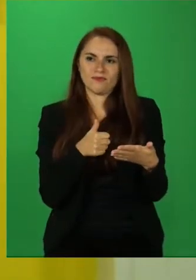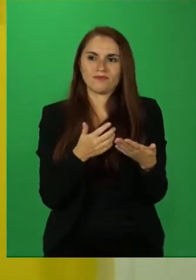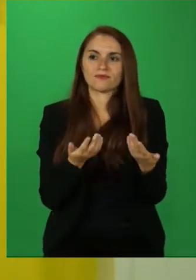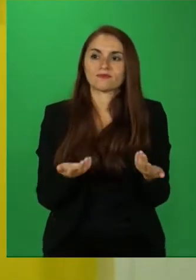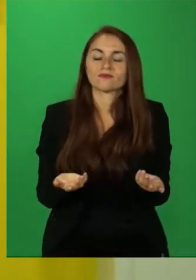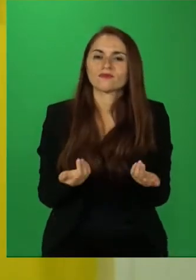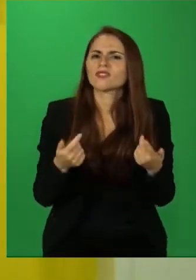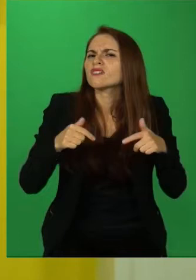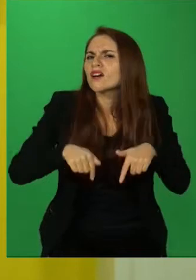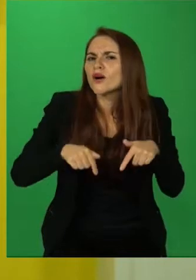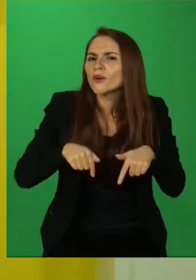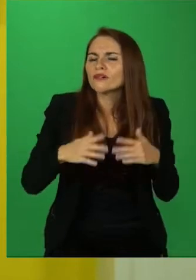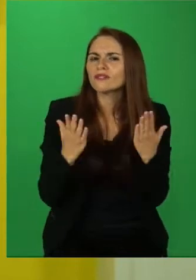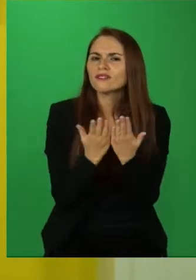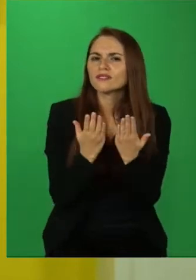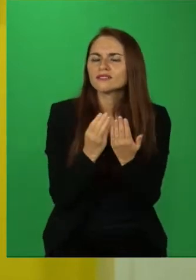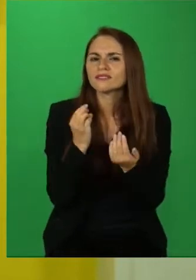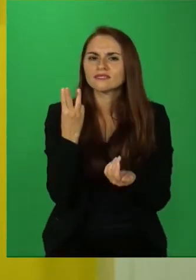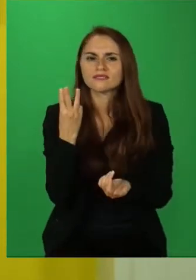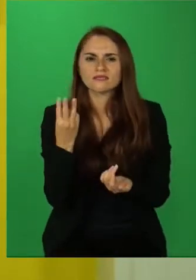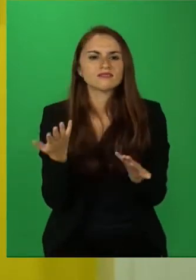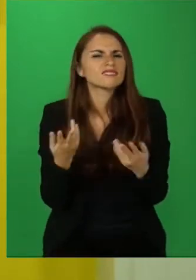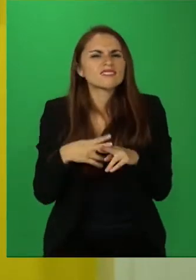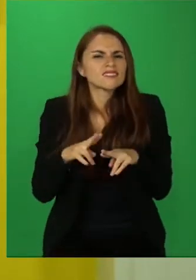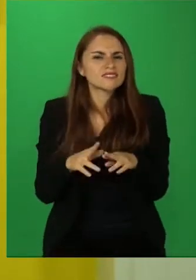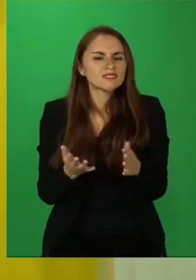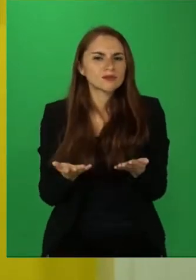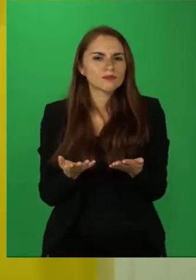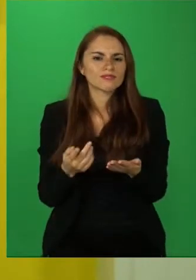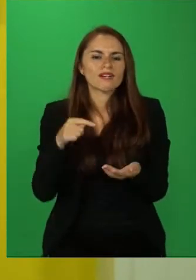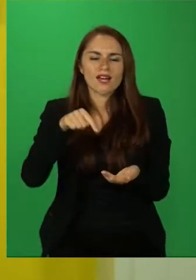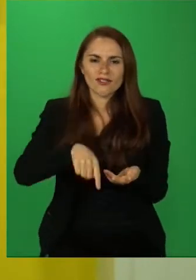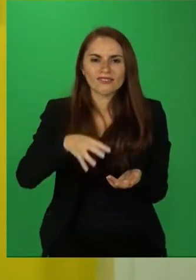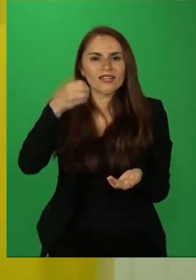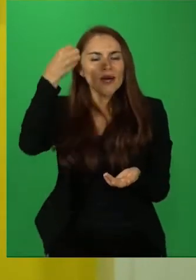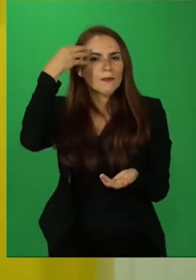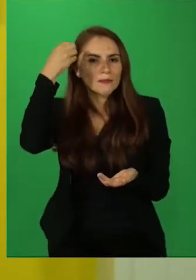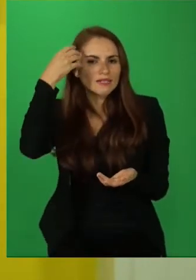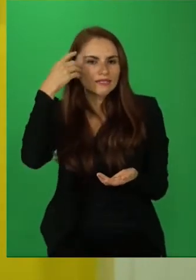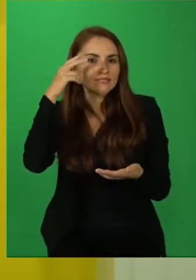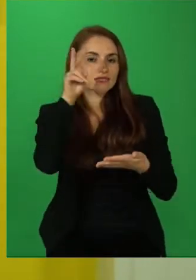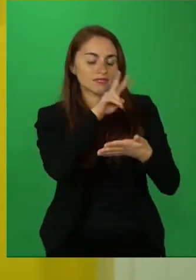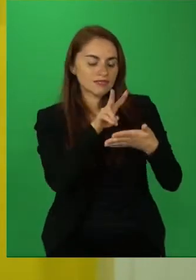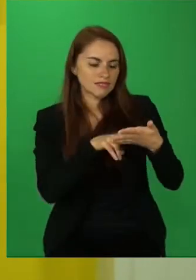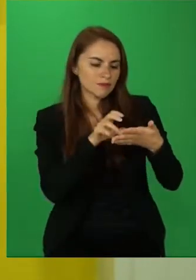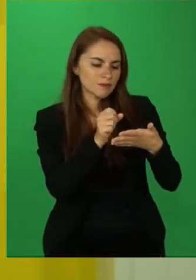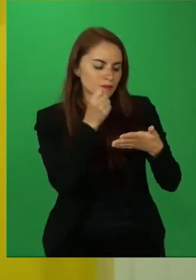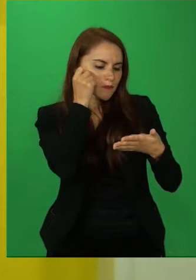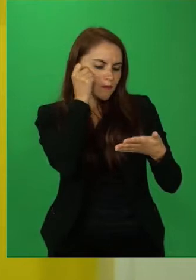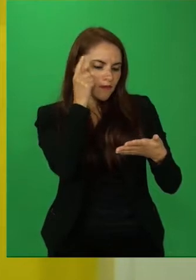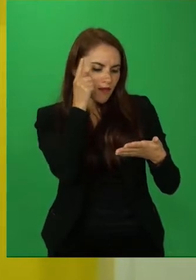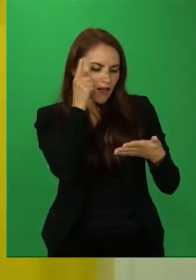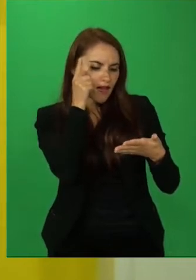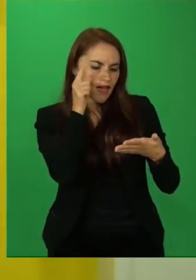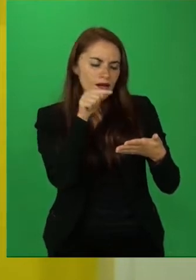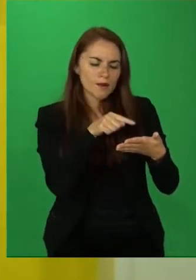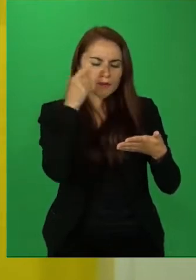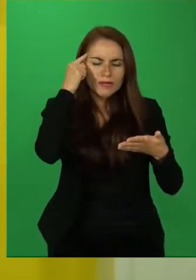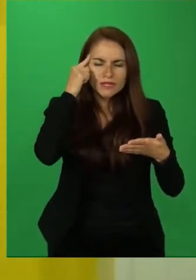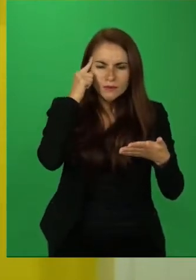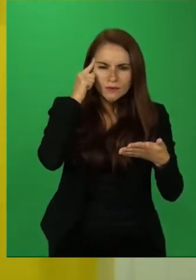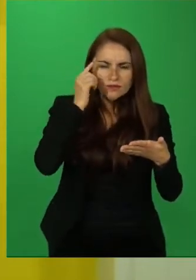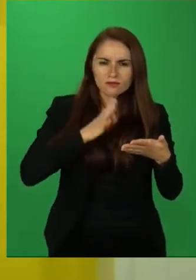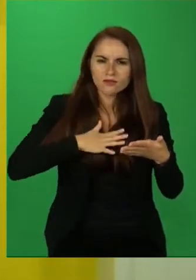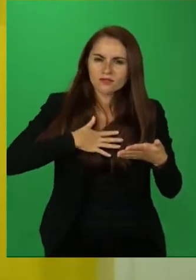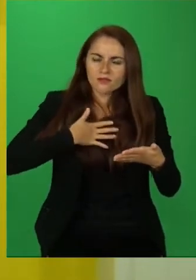Pero, ¿y qué vamos a hacer en esta clase? Vas a aprender a interpretar esos sentimientos, pensamientos